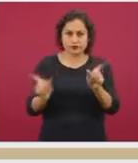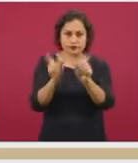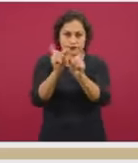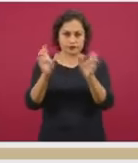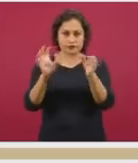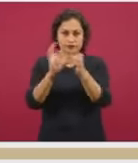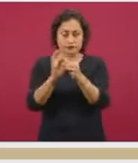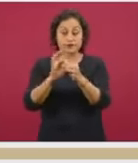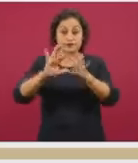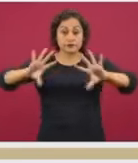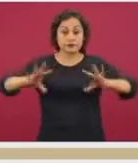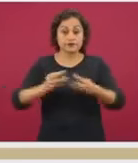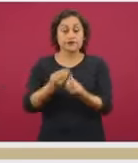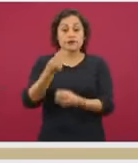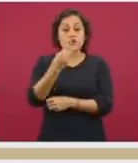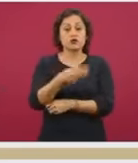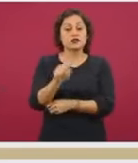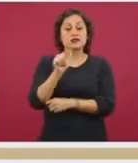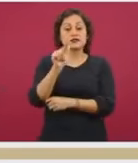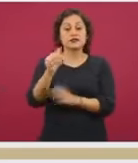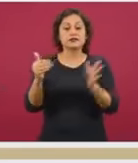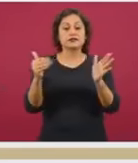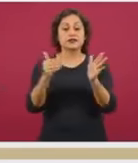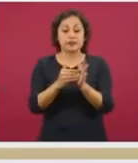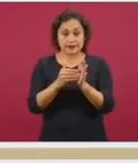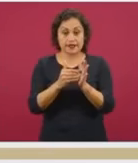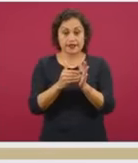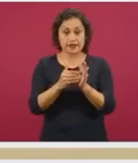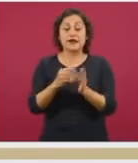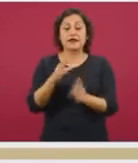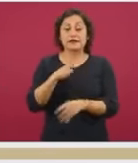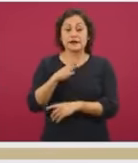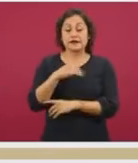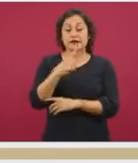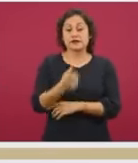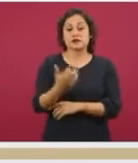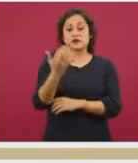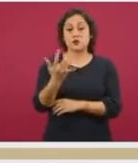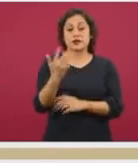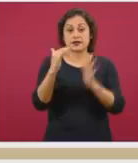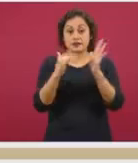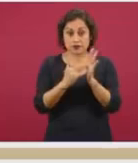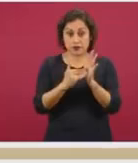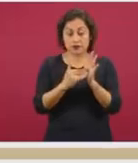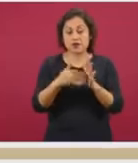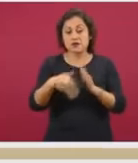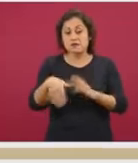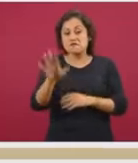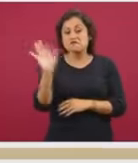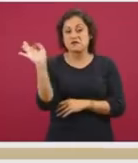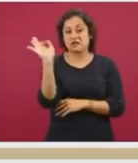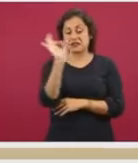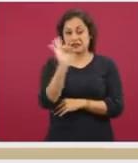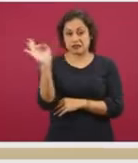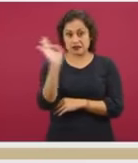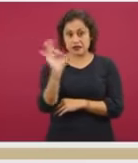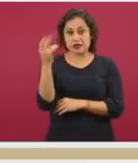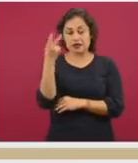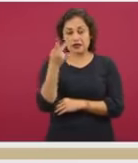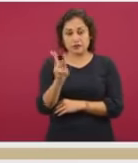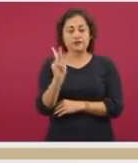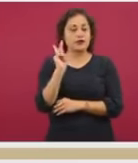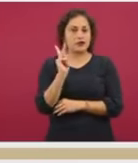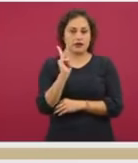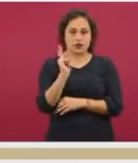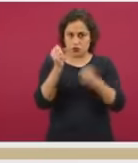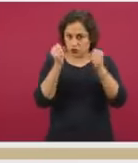las 217.000, hay 159.000 que de alguna forma pueden ser, pero no está confirmado, pueden